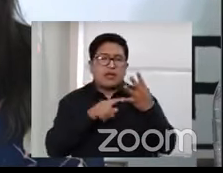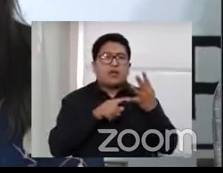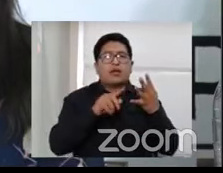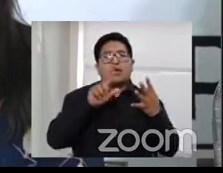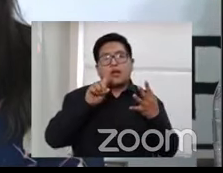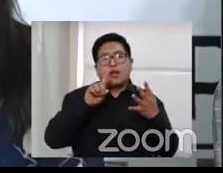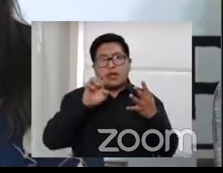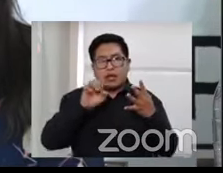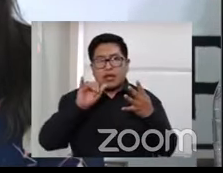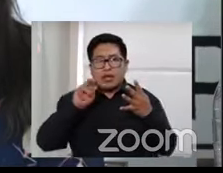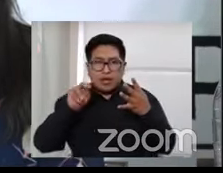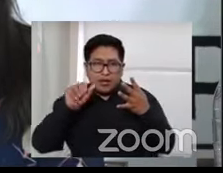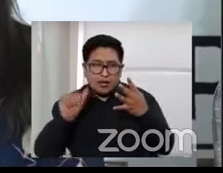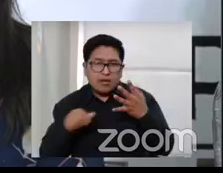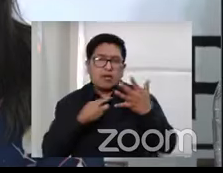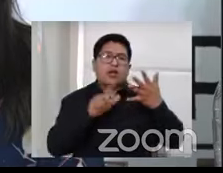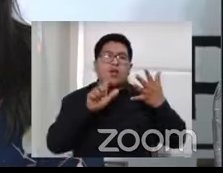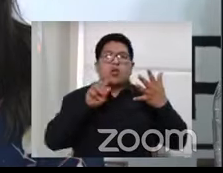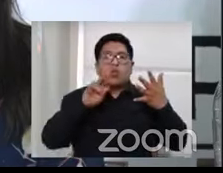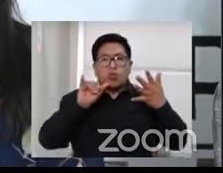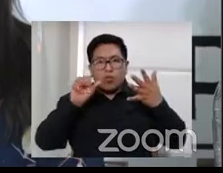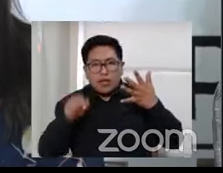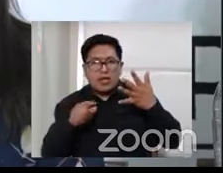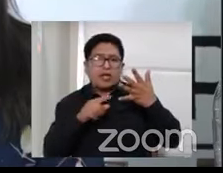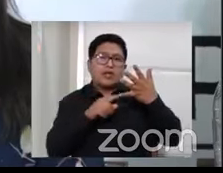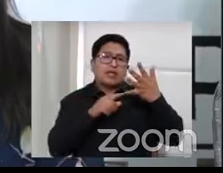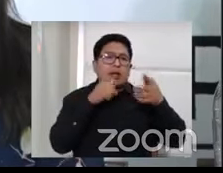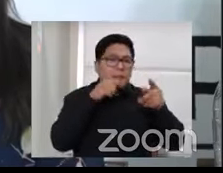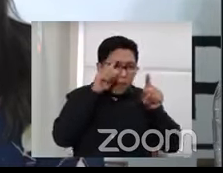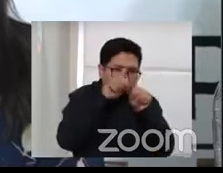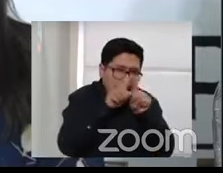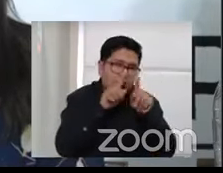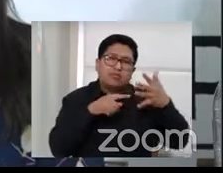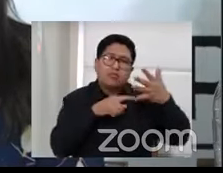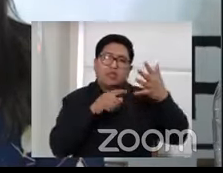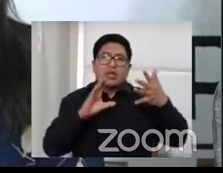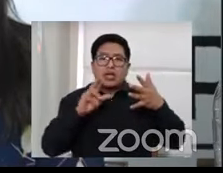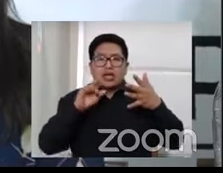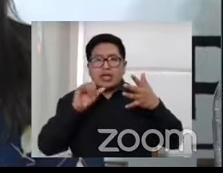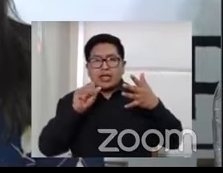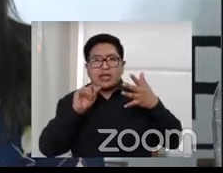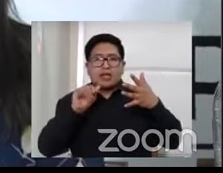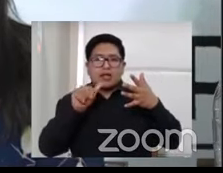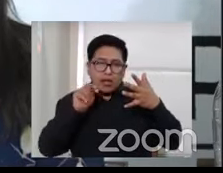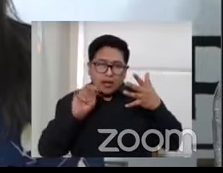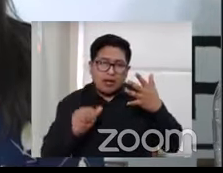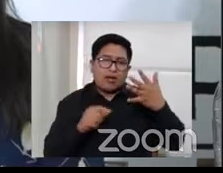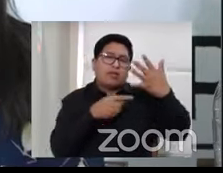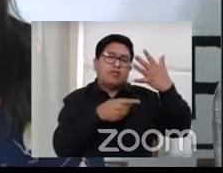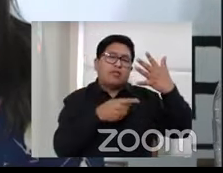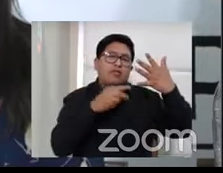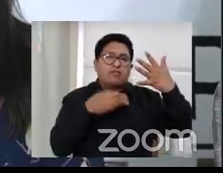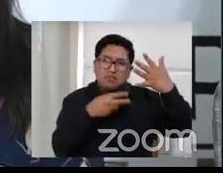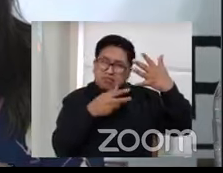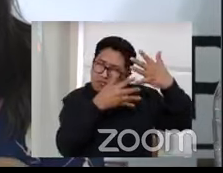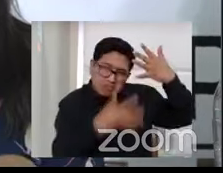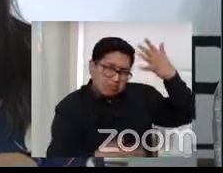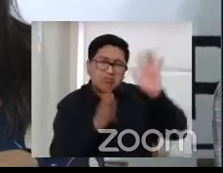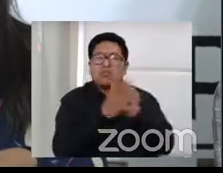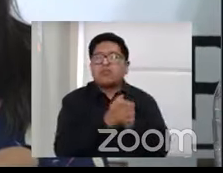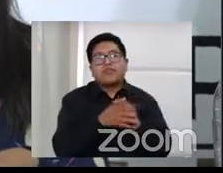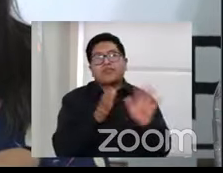marca a luis mario catarí a su hermano a cristian marcan y bueno a todas